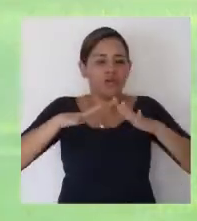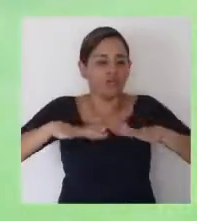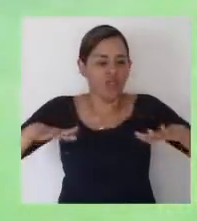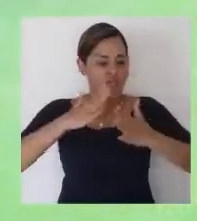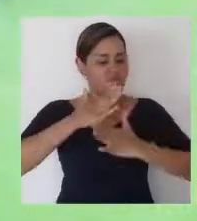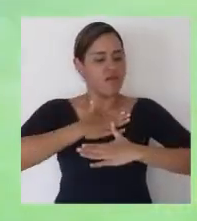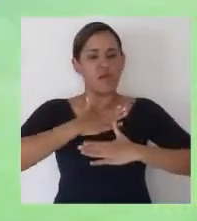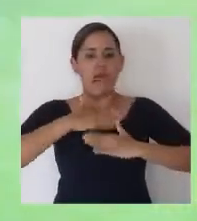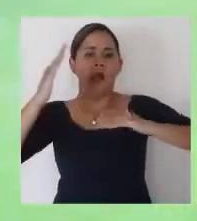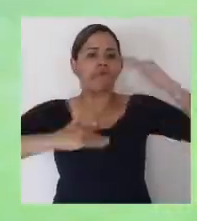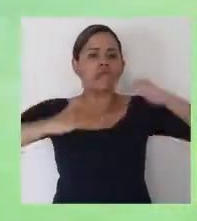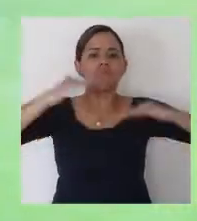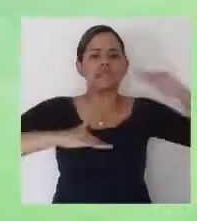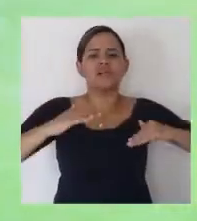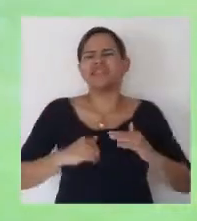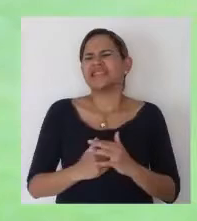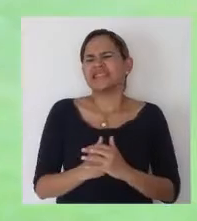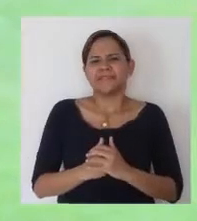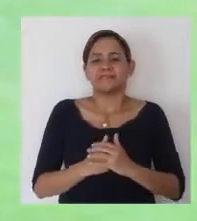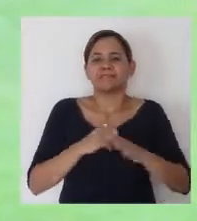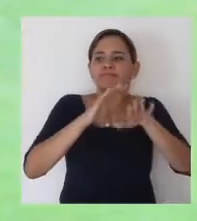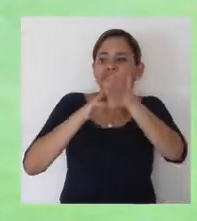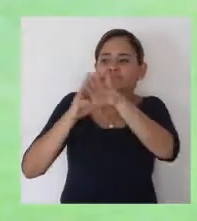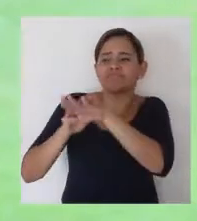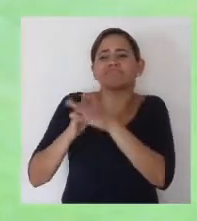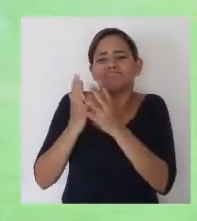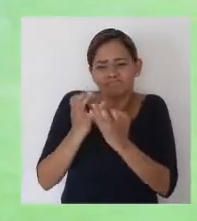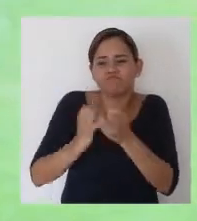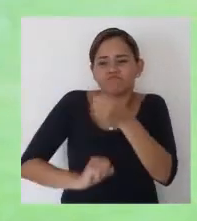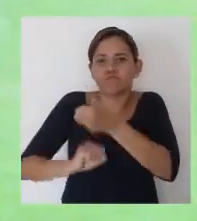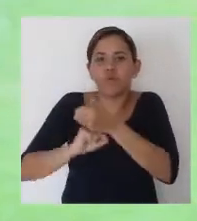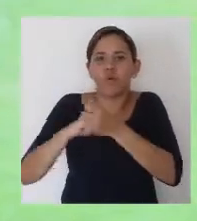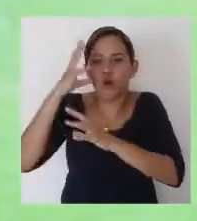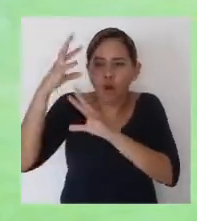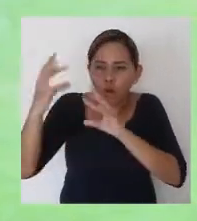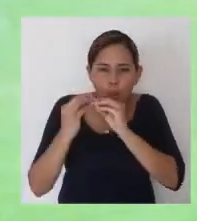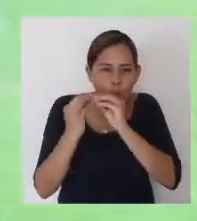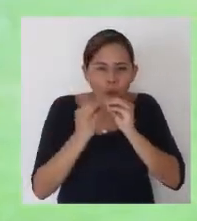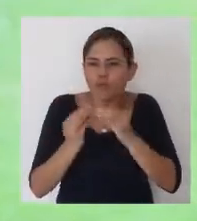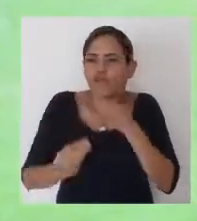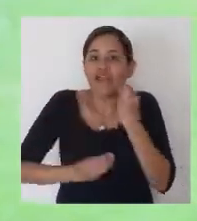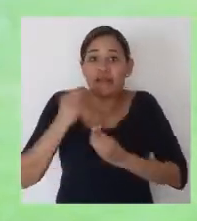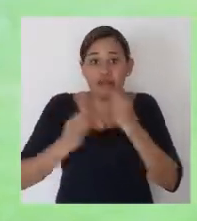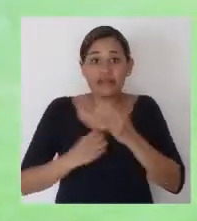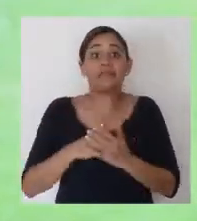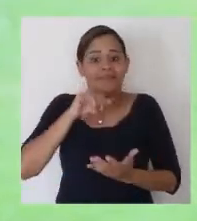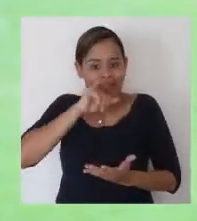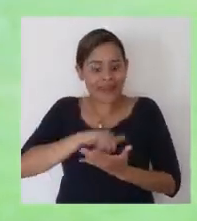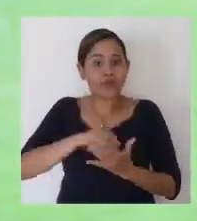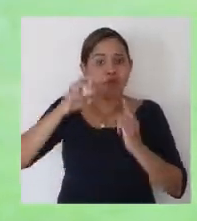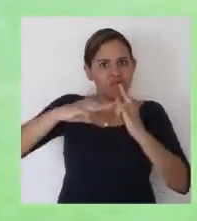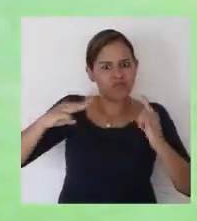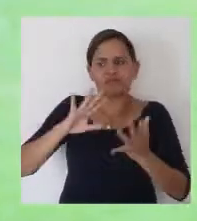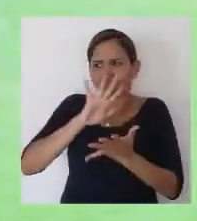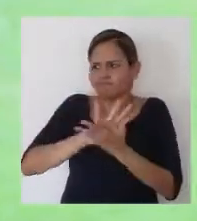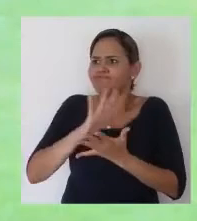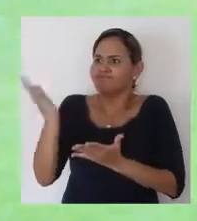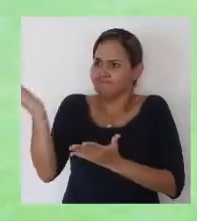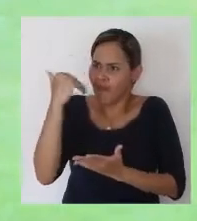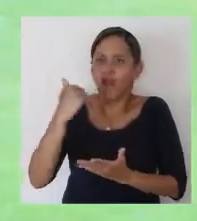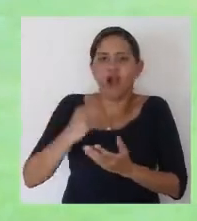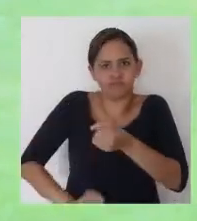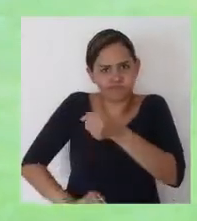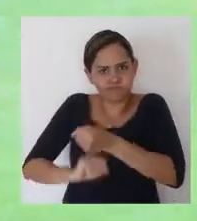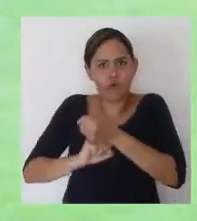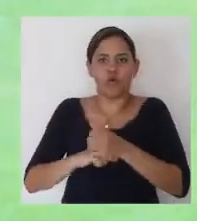colombia los asistentes definieron las líneas de ejecución que establezcan los fundamentos de una alianza estratégica de largo aliento en la cual las comunidades